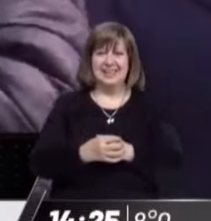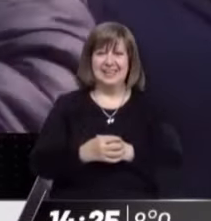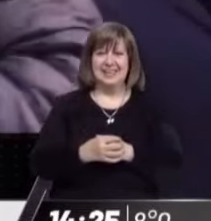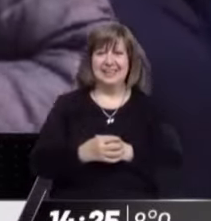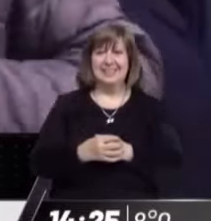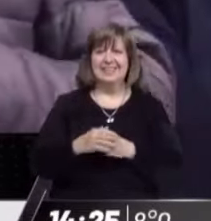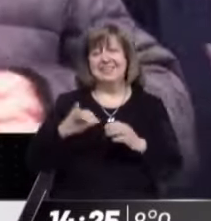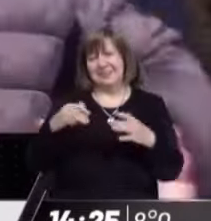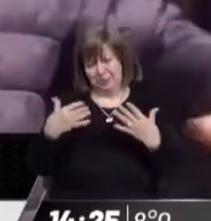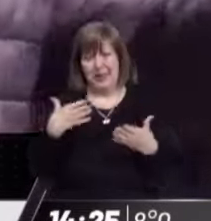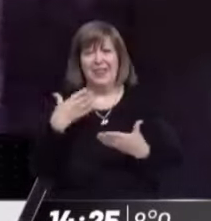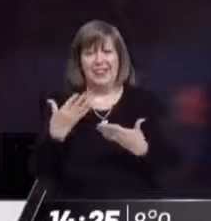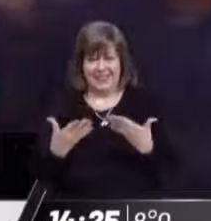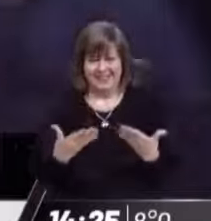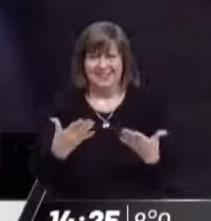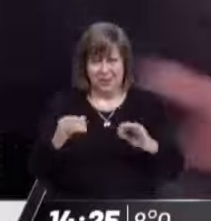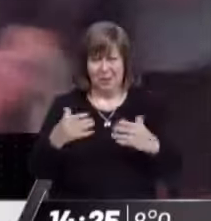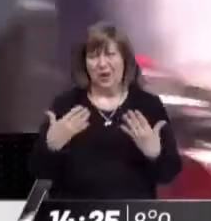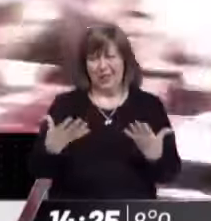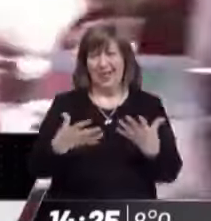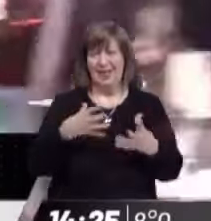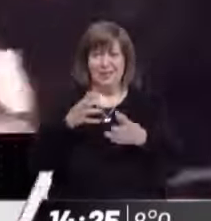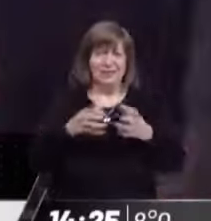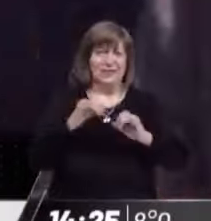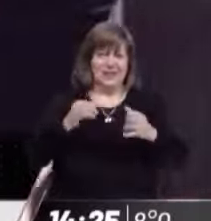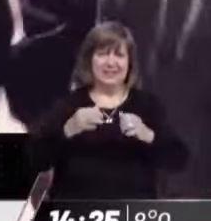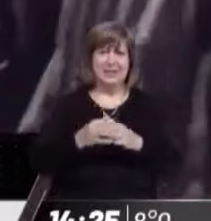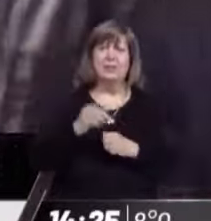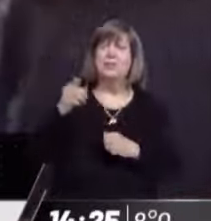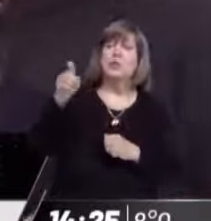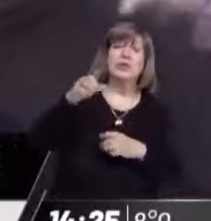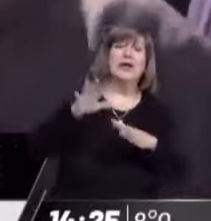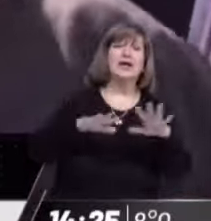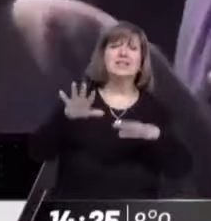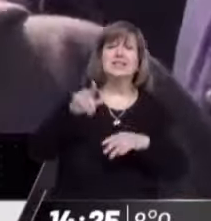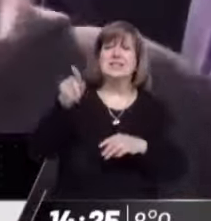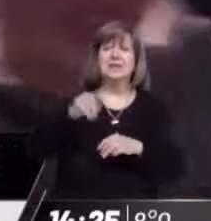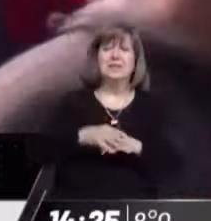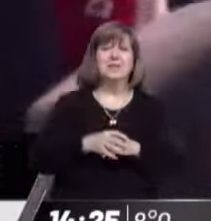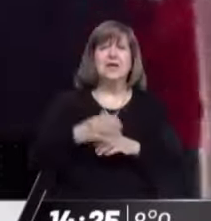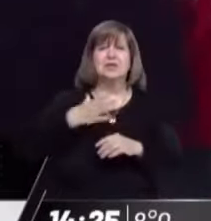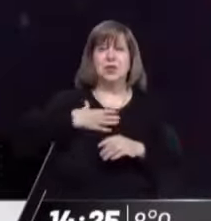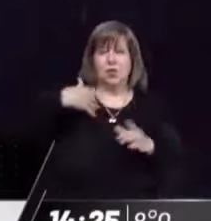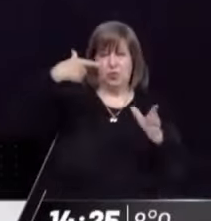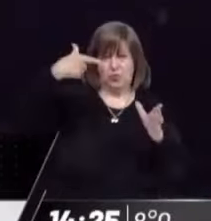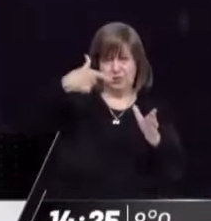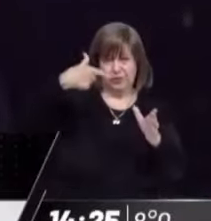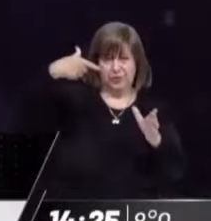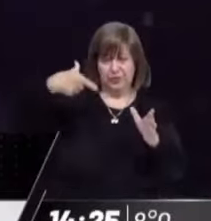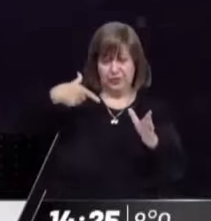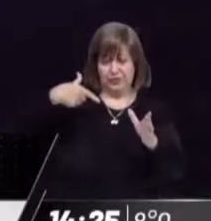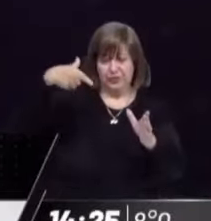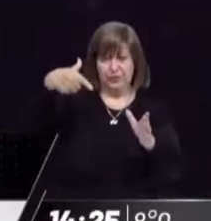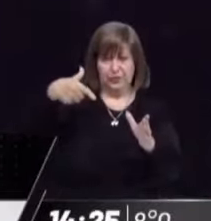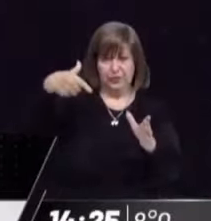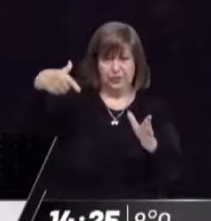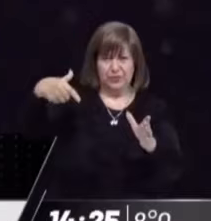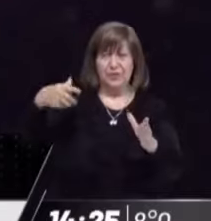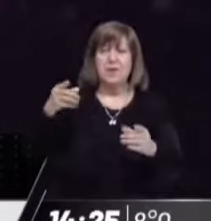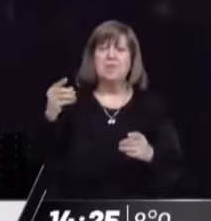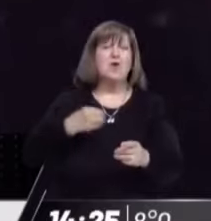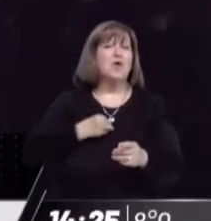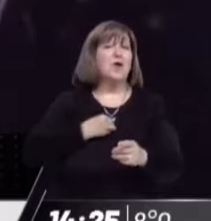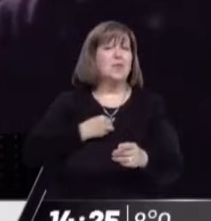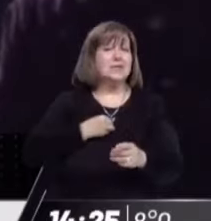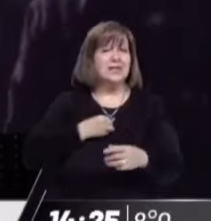obvio. Obvio, dice. Venga, uno más. ¿Qué te tocó hacer en el auto? Yo, soldar. Bueno, ¿cómo te